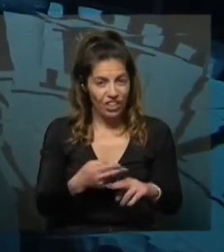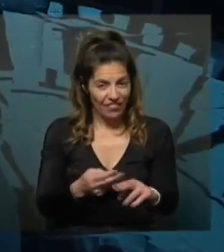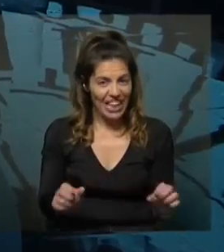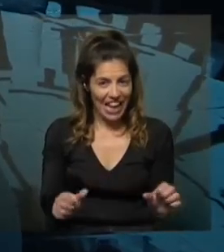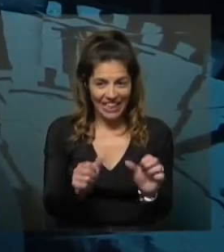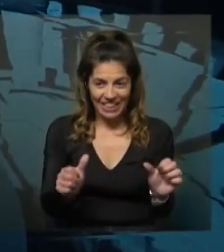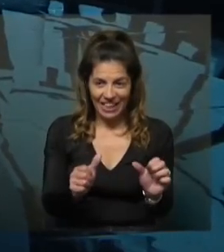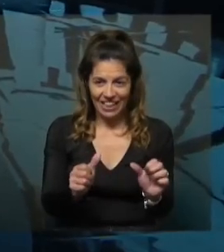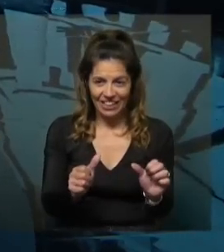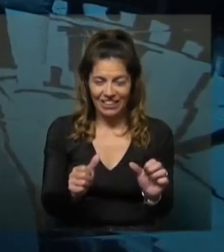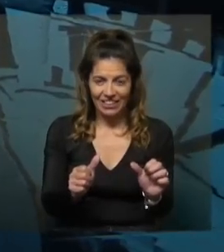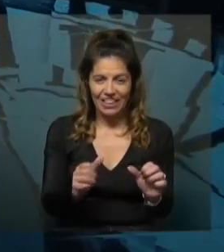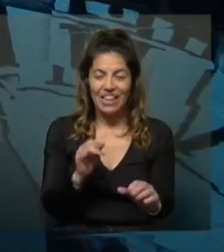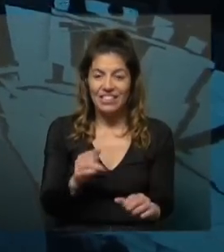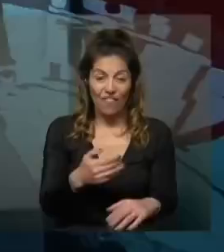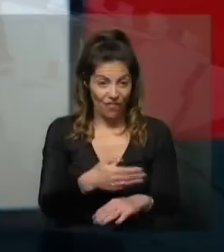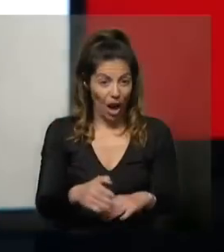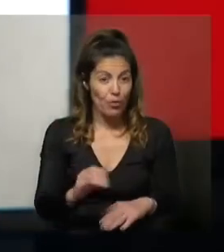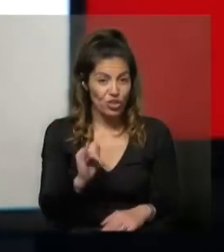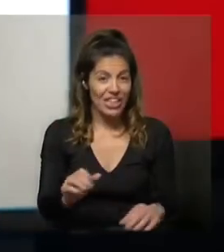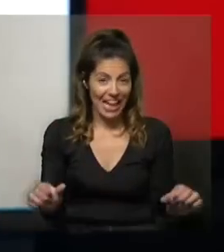hacerla bien bien